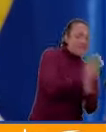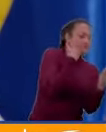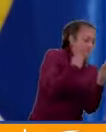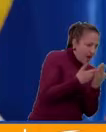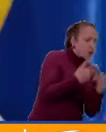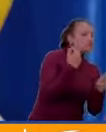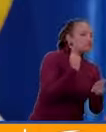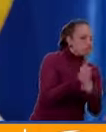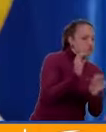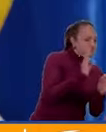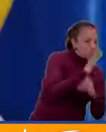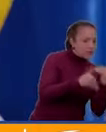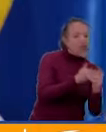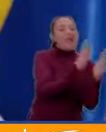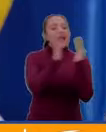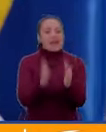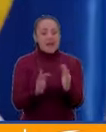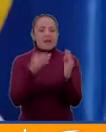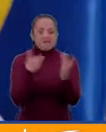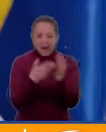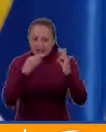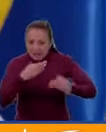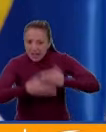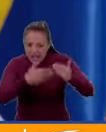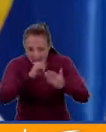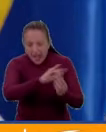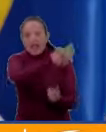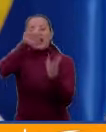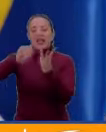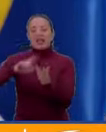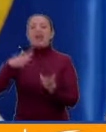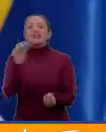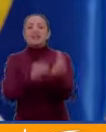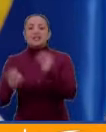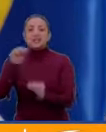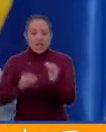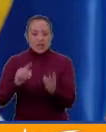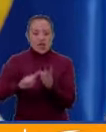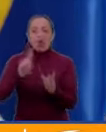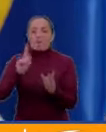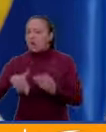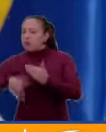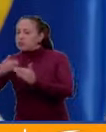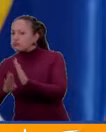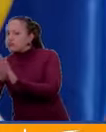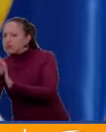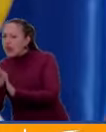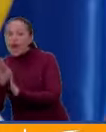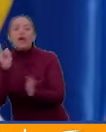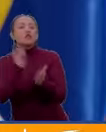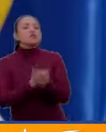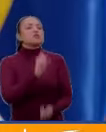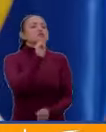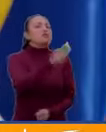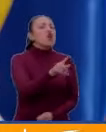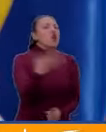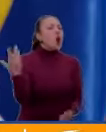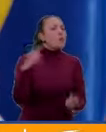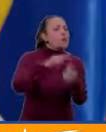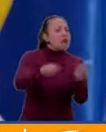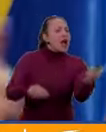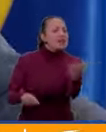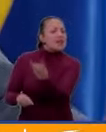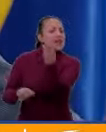en las discusiones de presupuesto aparecieron que todavía no se estaban avanzando el gran interrogante es en que estado están realmente esos